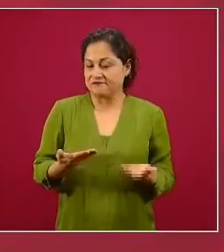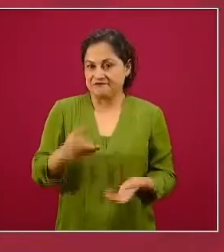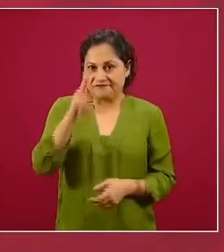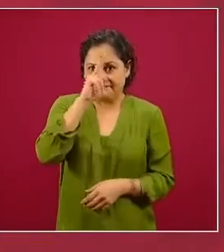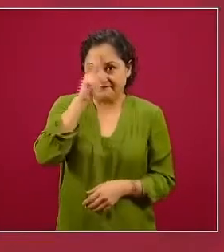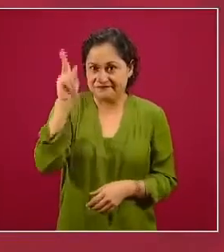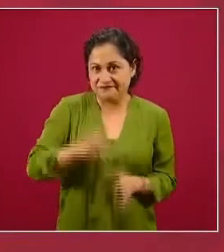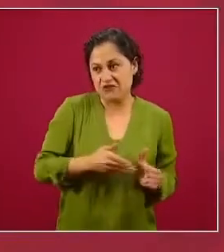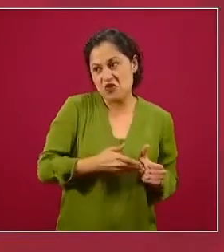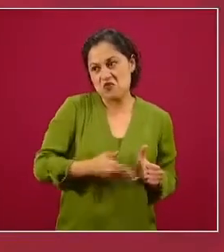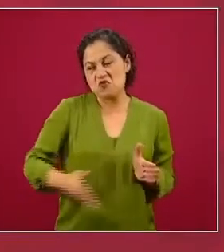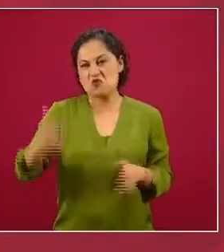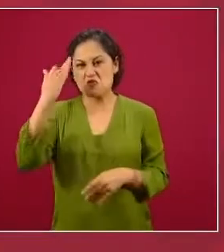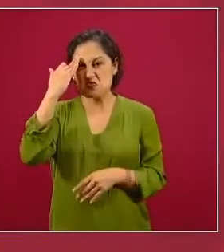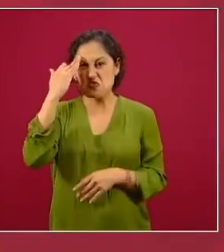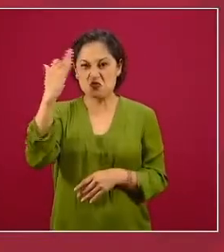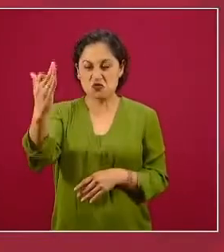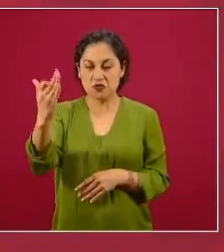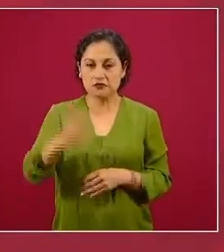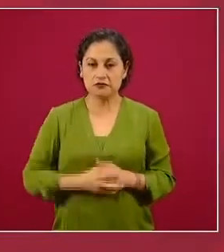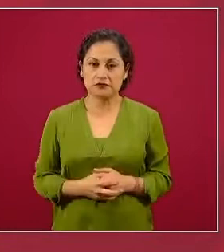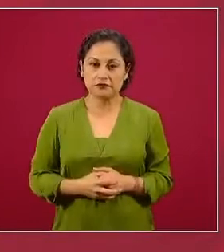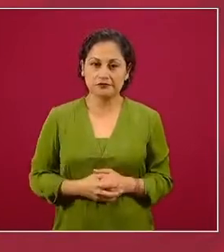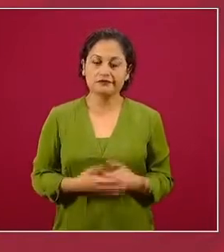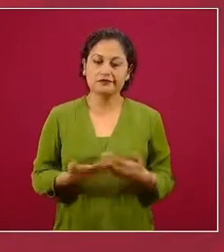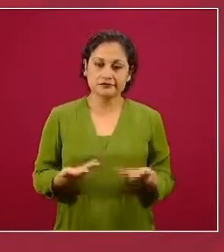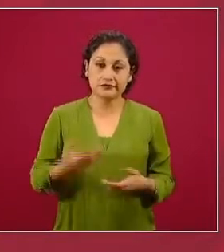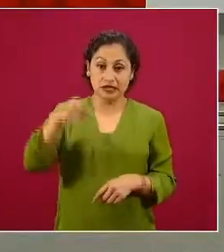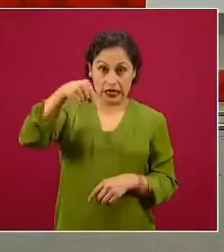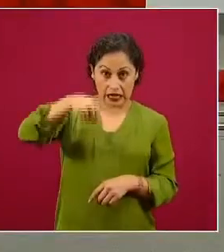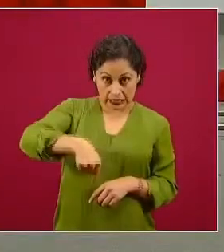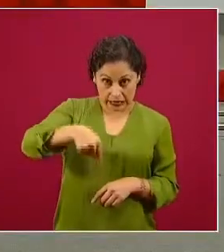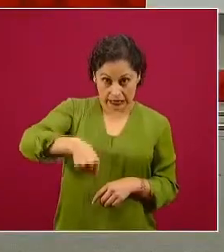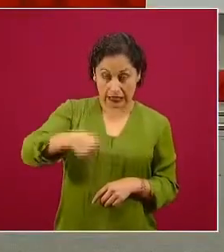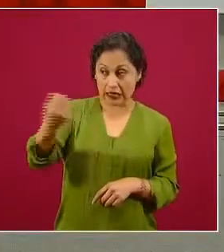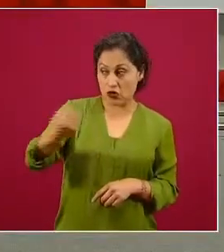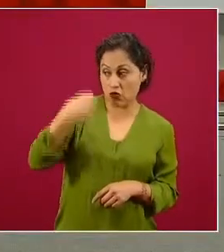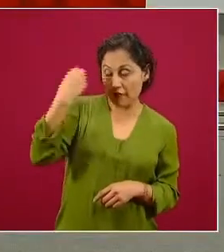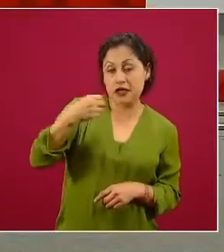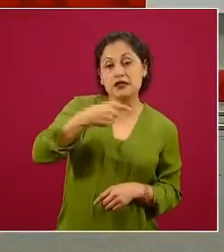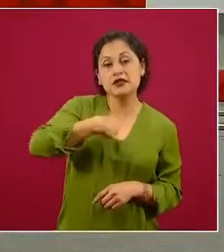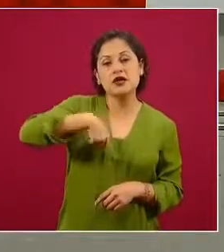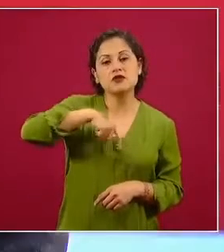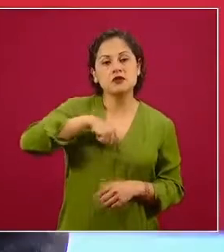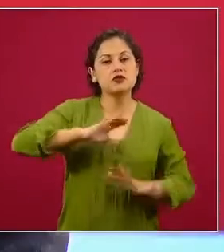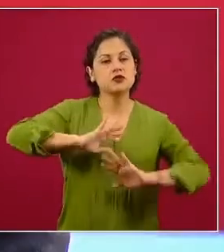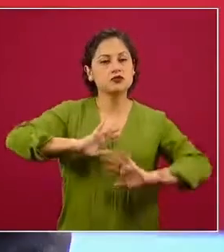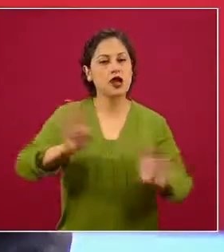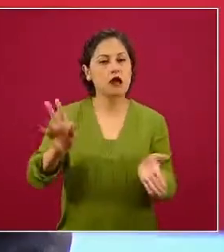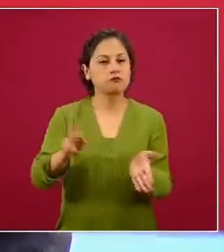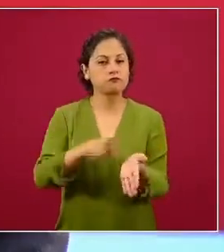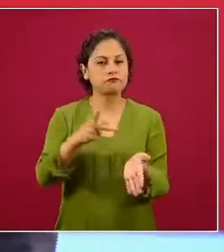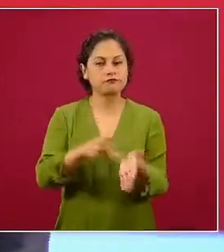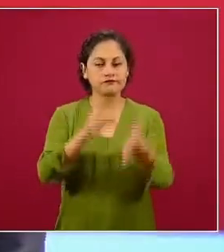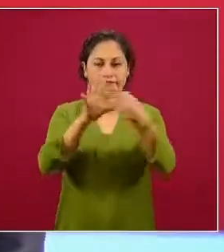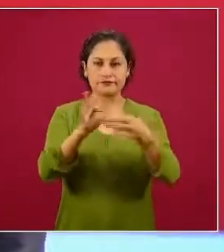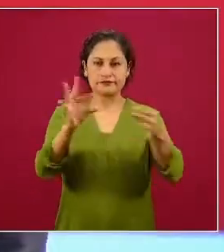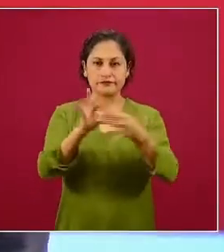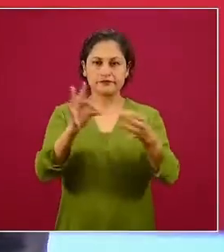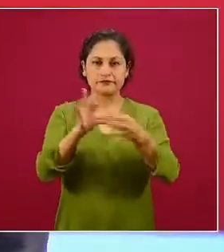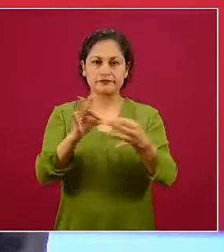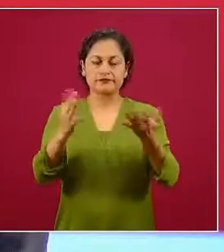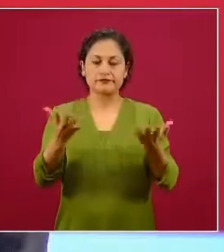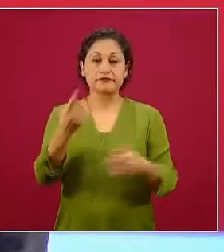Hemos comentado aquí que hay personas en la ciudadanía que viven al